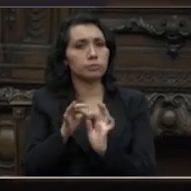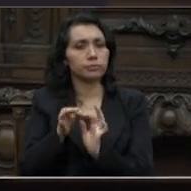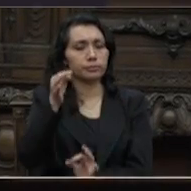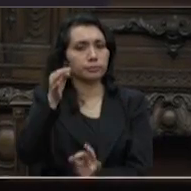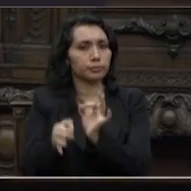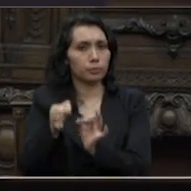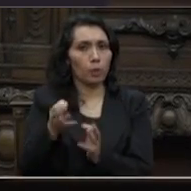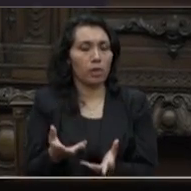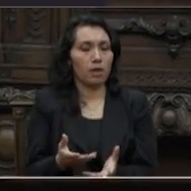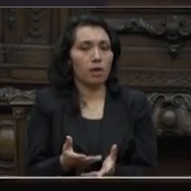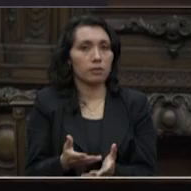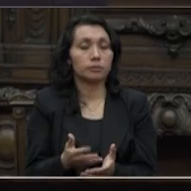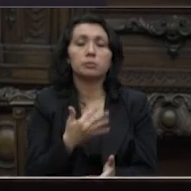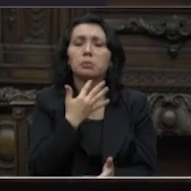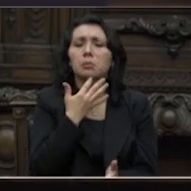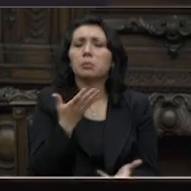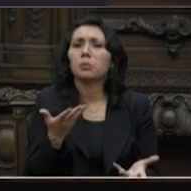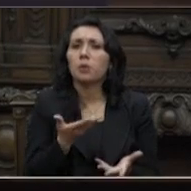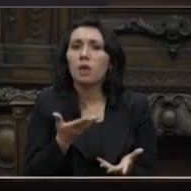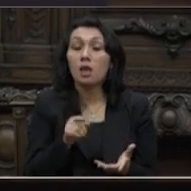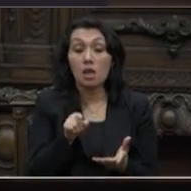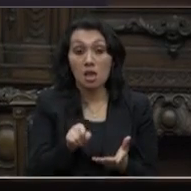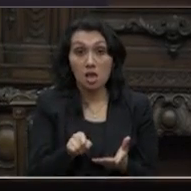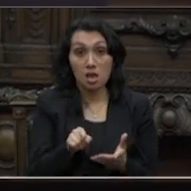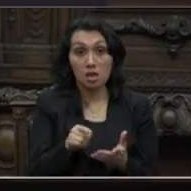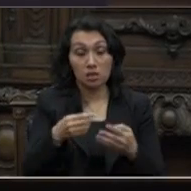jurídica. ¿Por qué? Porque la